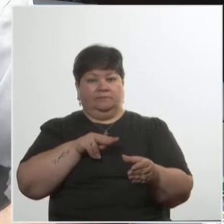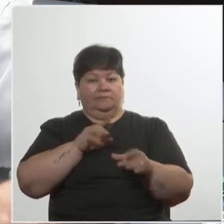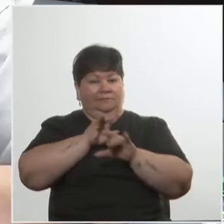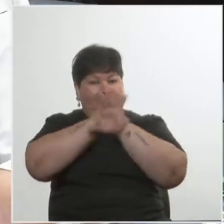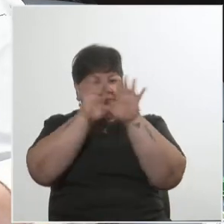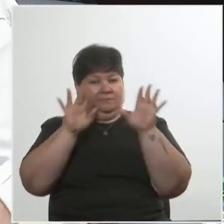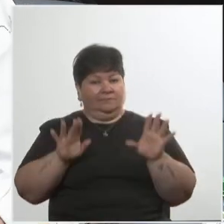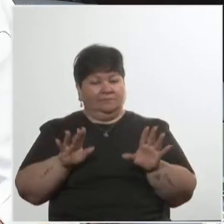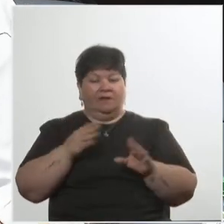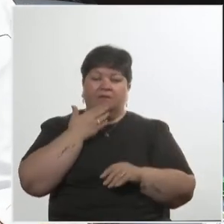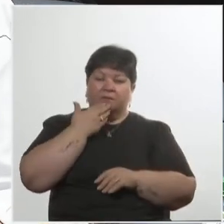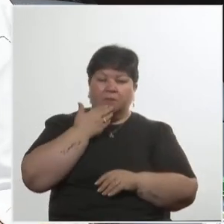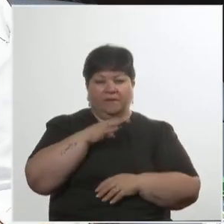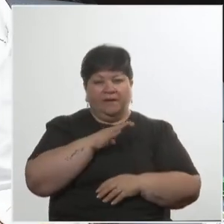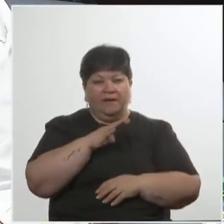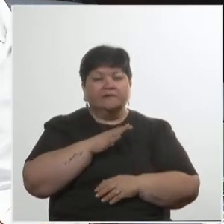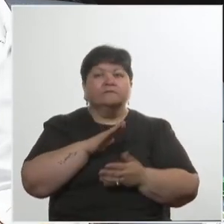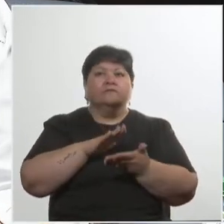algunas